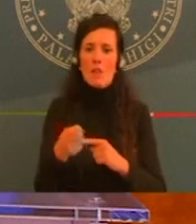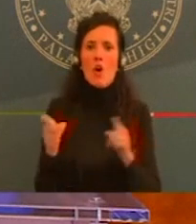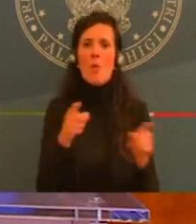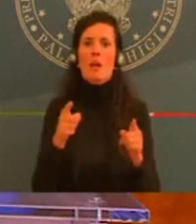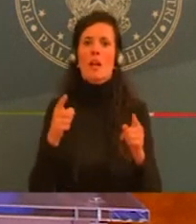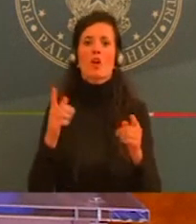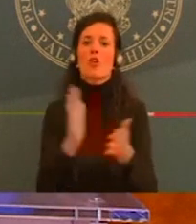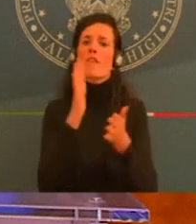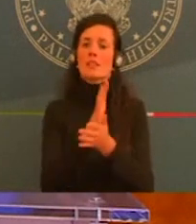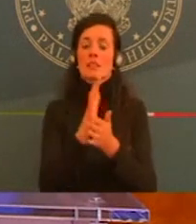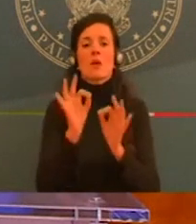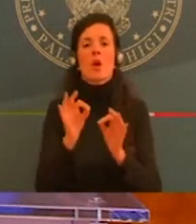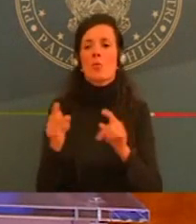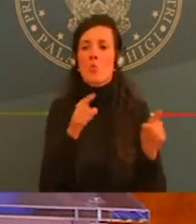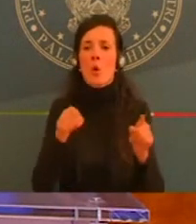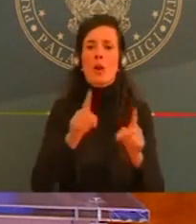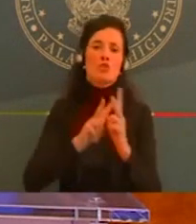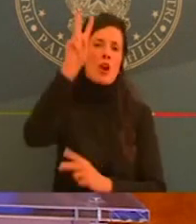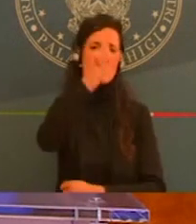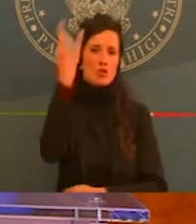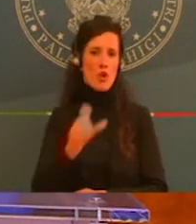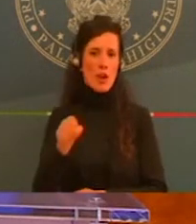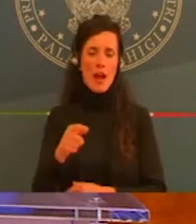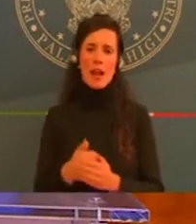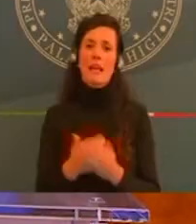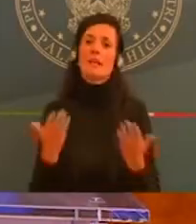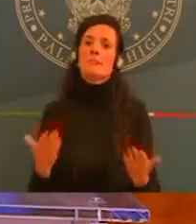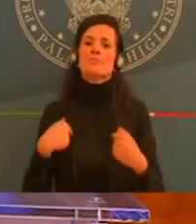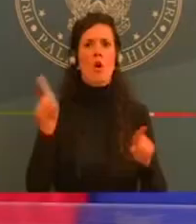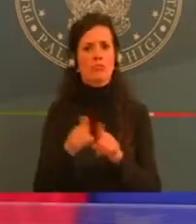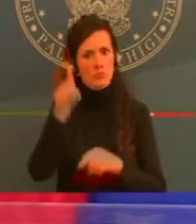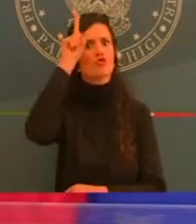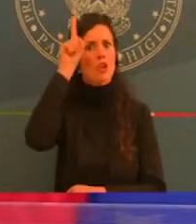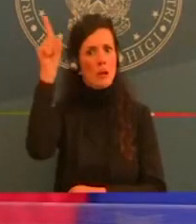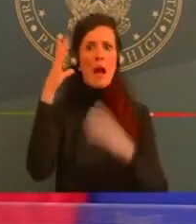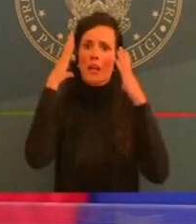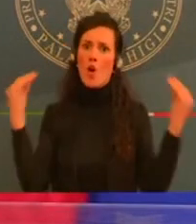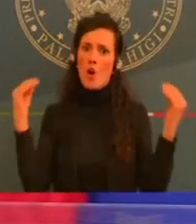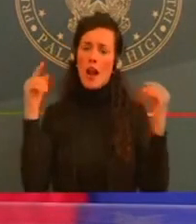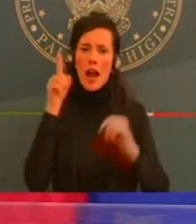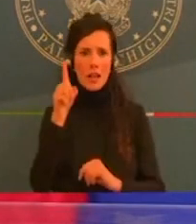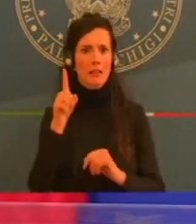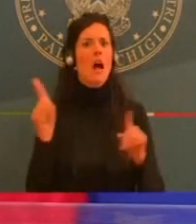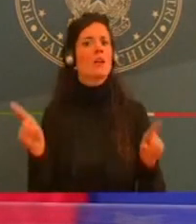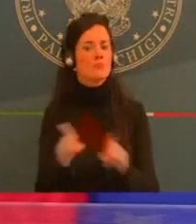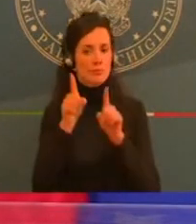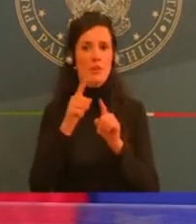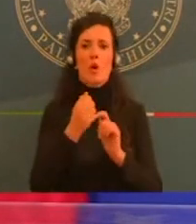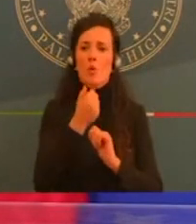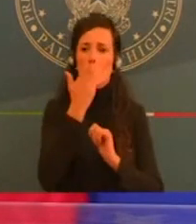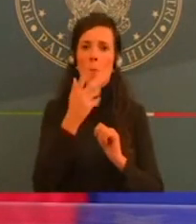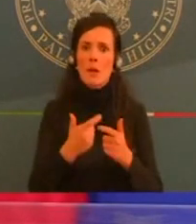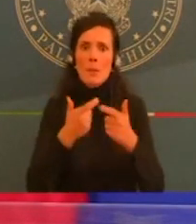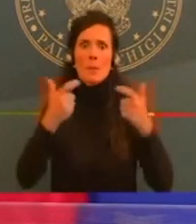el primer ministro de italia giuseppe conte ha anunciado un nuevo confinamiento para la mayor parte del país durante el período de las fiestas